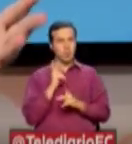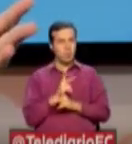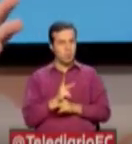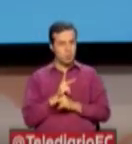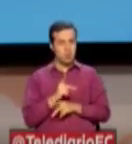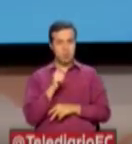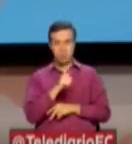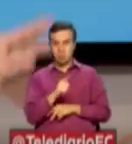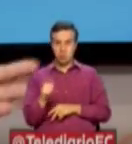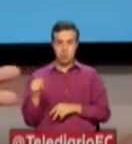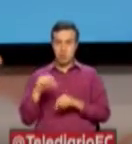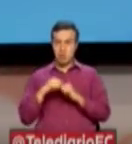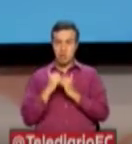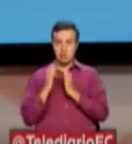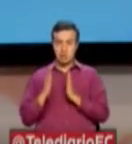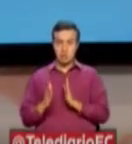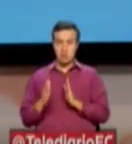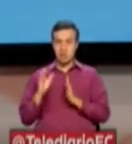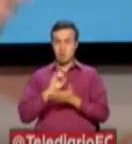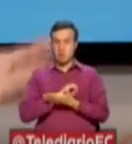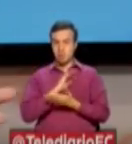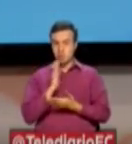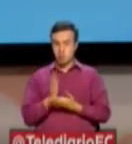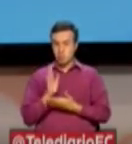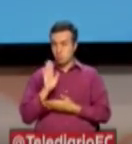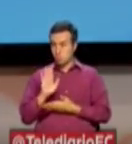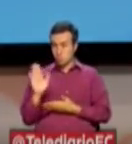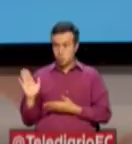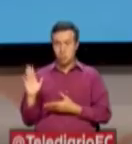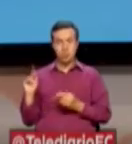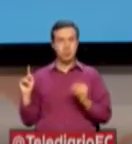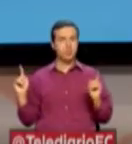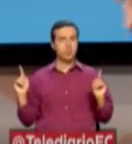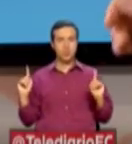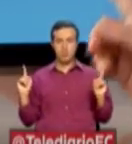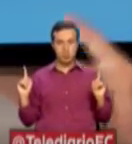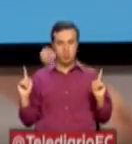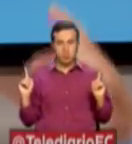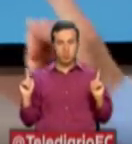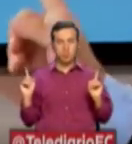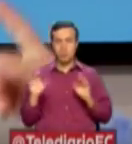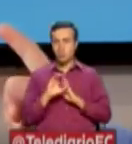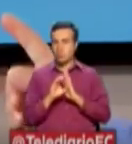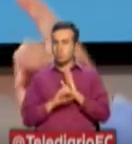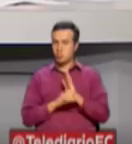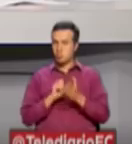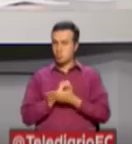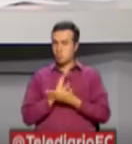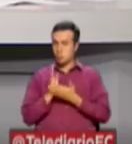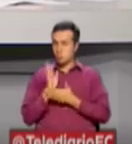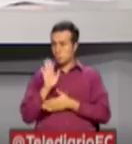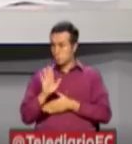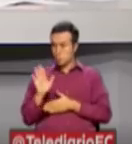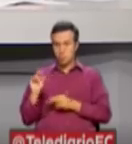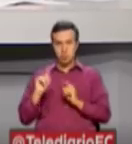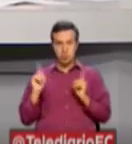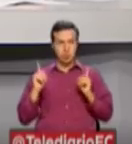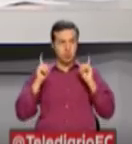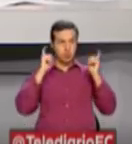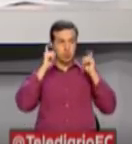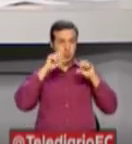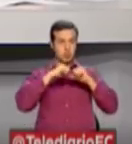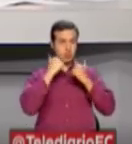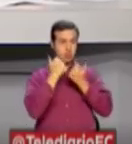fueran asambleístas constituyentes o puedan tener inmunidad parlamentaria en la medida en la medida en la que la asamblea tiene control